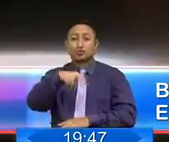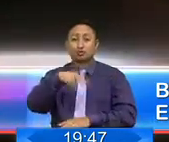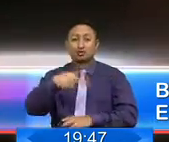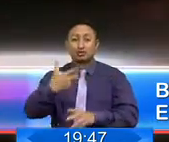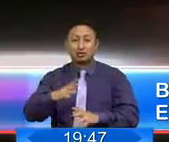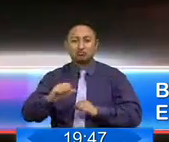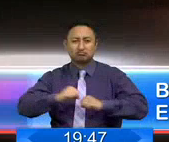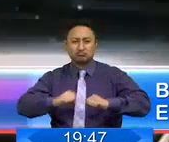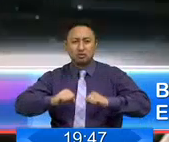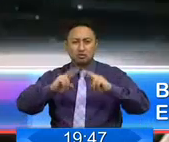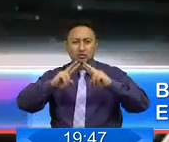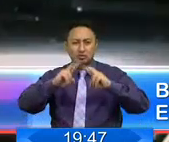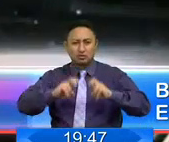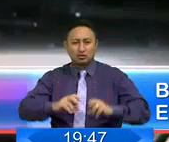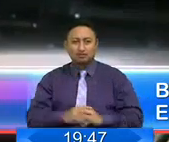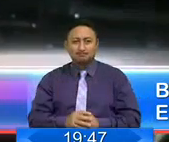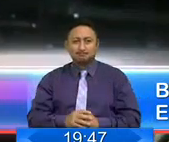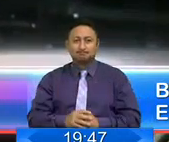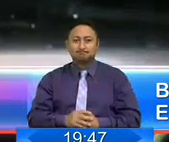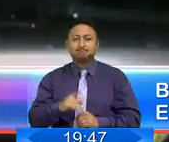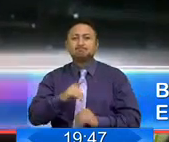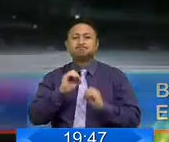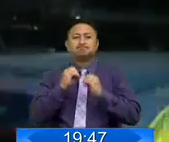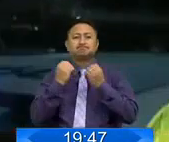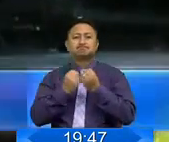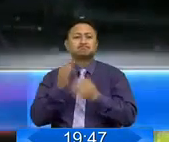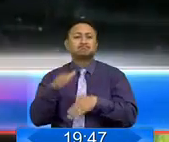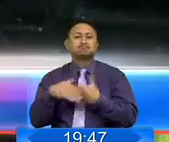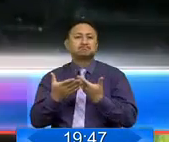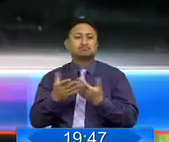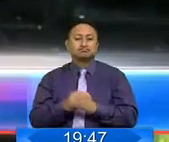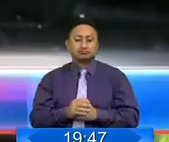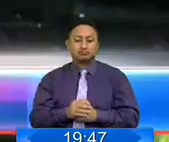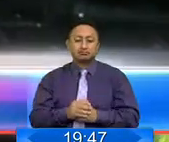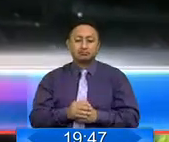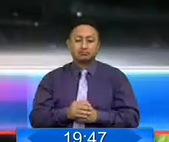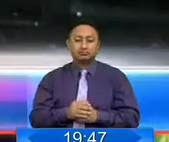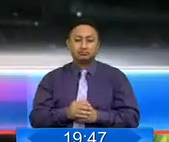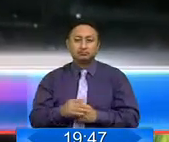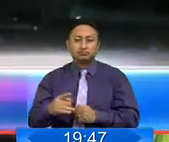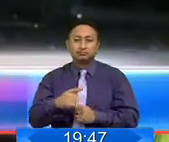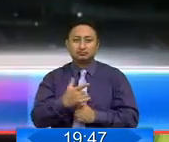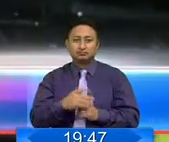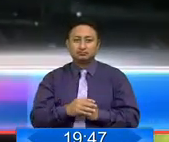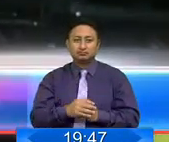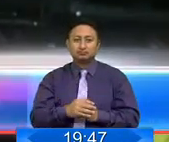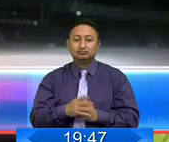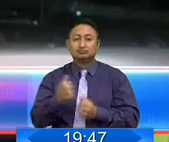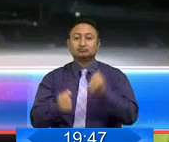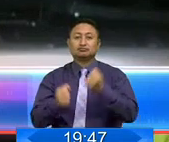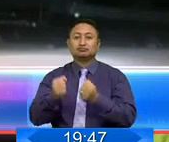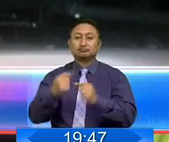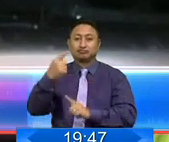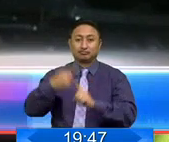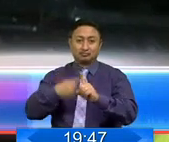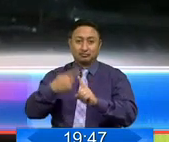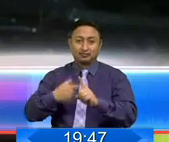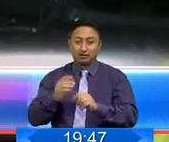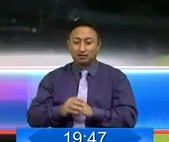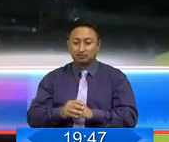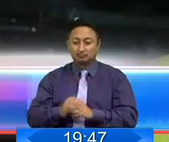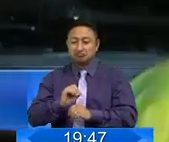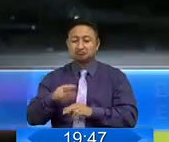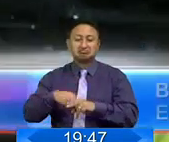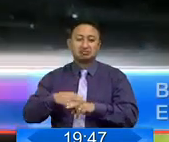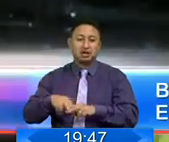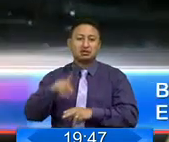ardua investigación. El modus operandi de esta organización trataba en lo que es alquiler de vehículos, alquilaban a los vehículos en estos